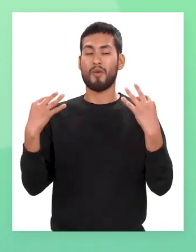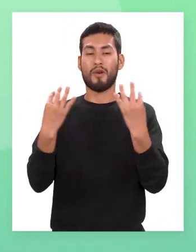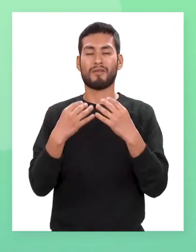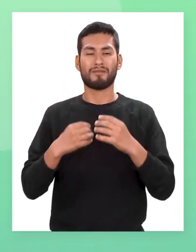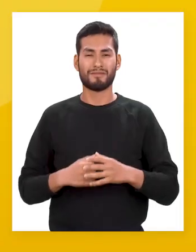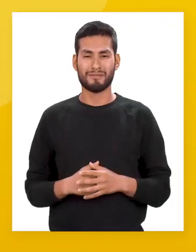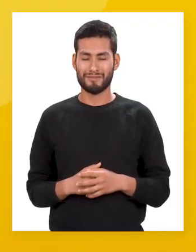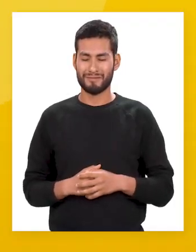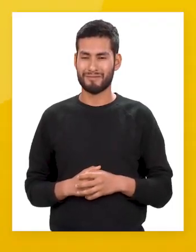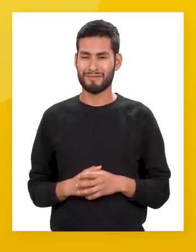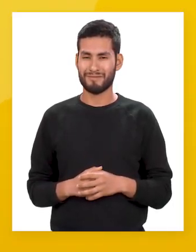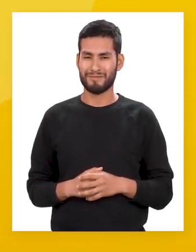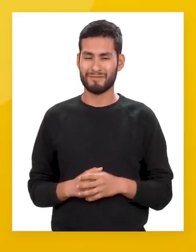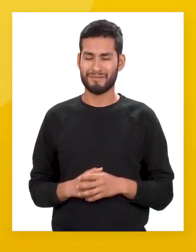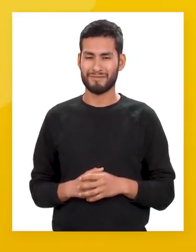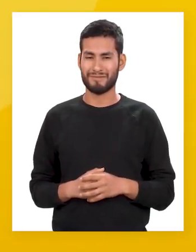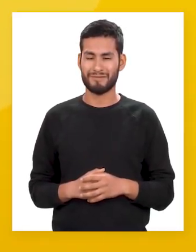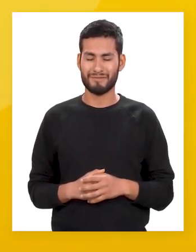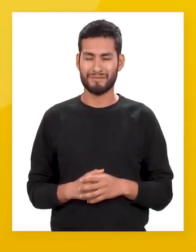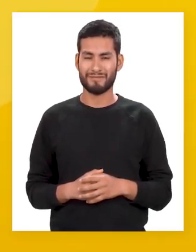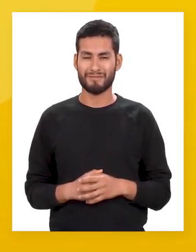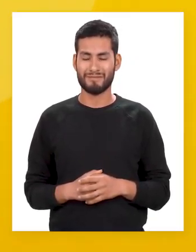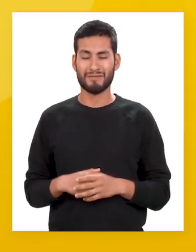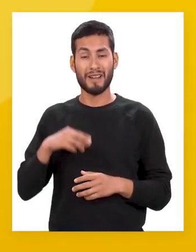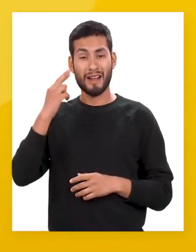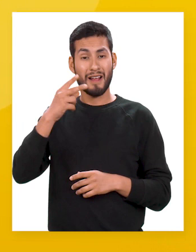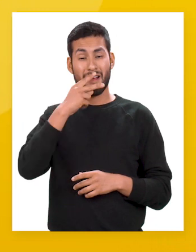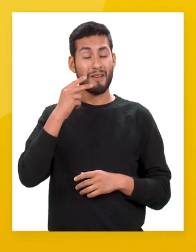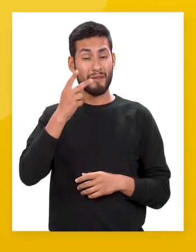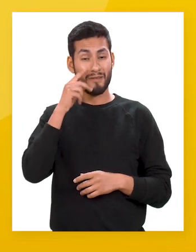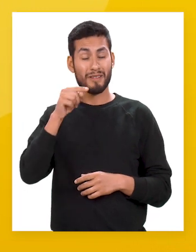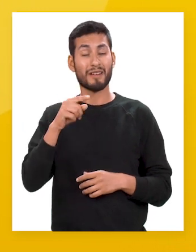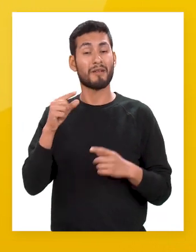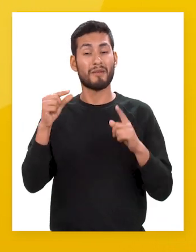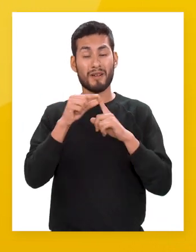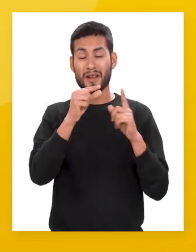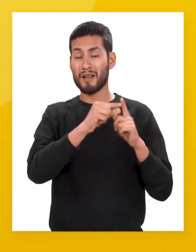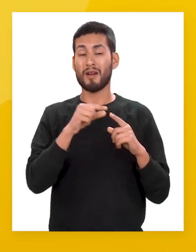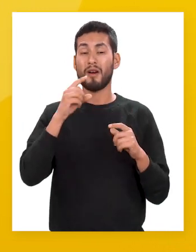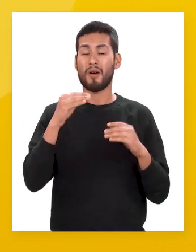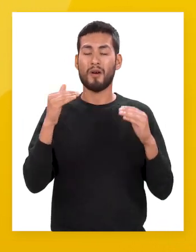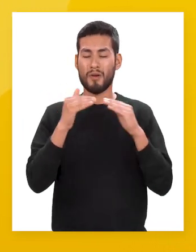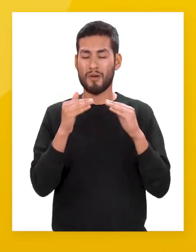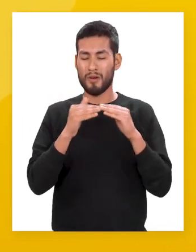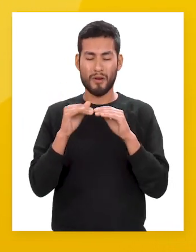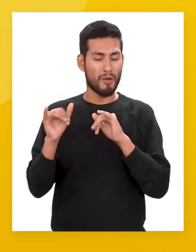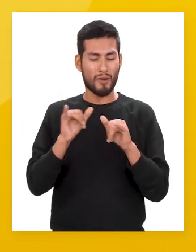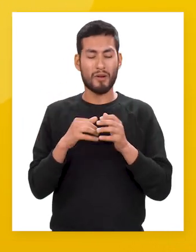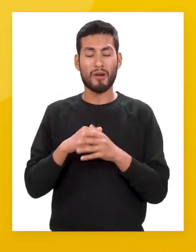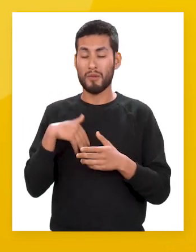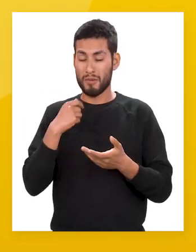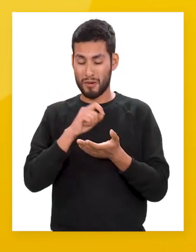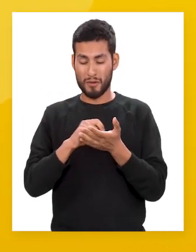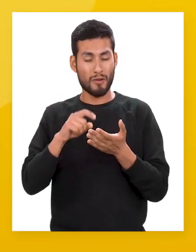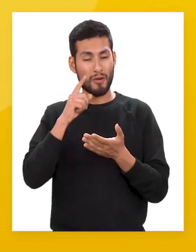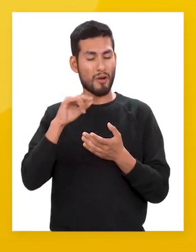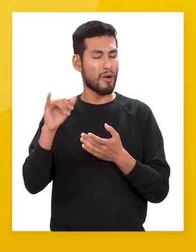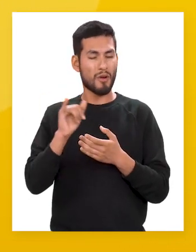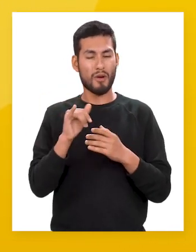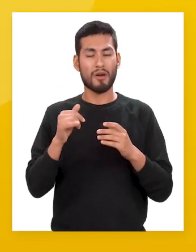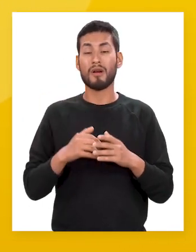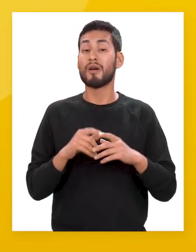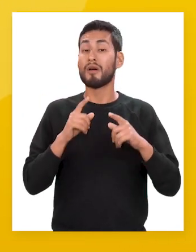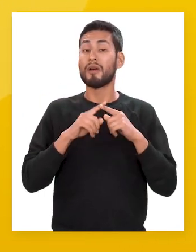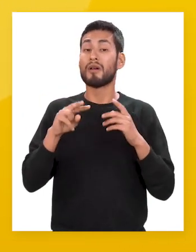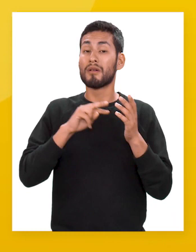público. En razonamiento verbal, vimos las palabras homónimas, que son aquellas que se pronuncian o se escriben igual,